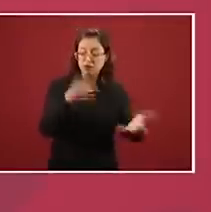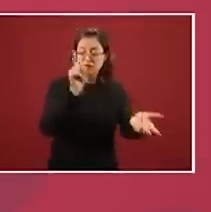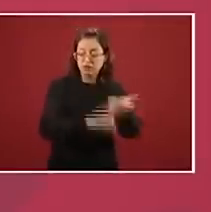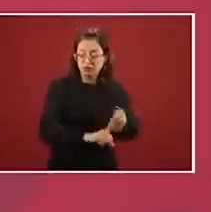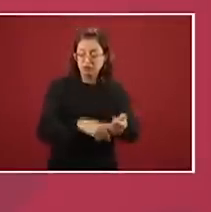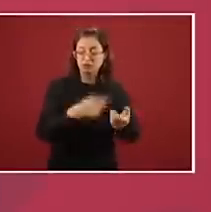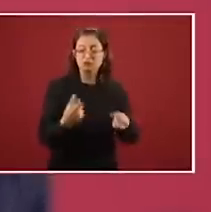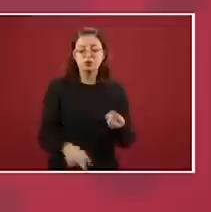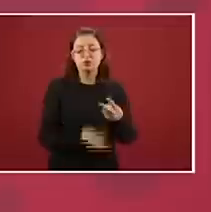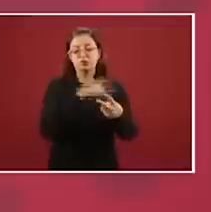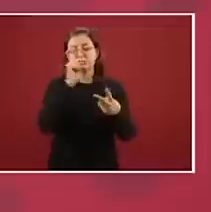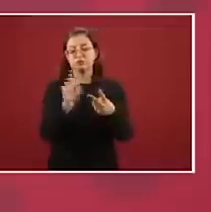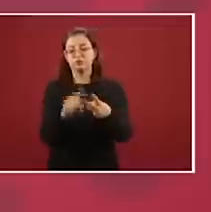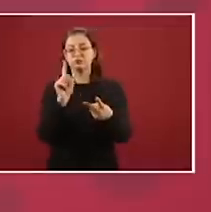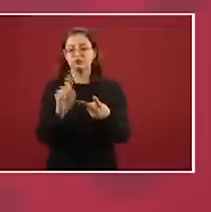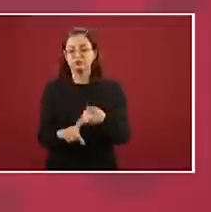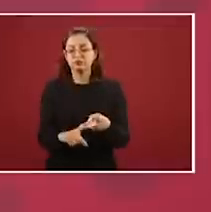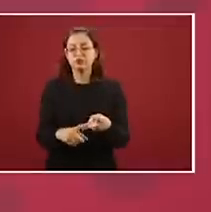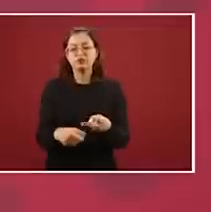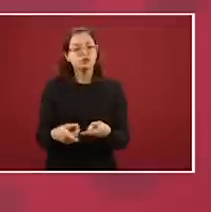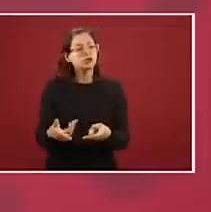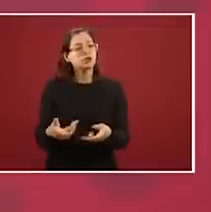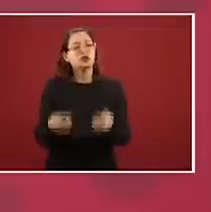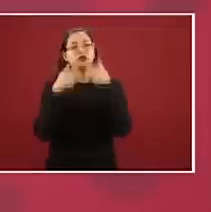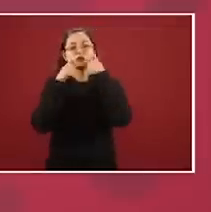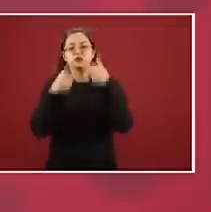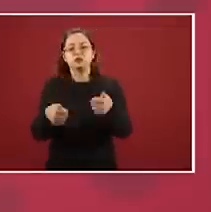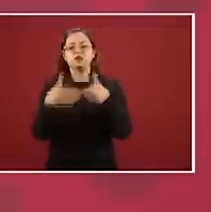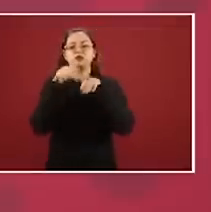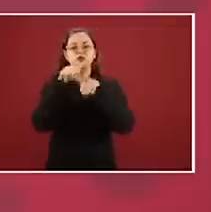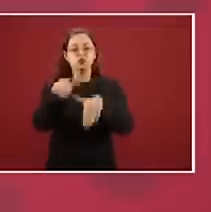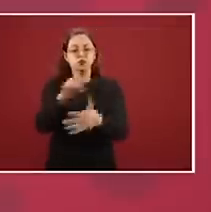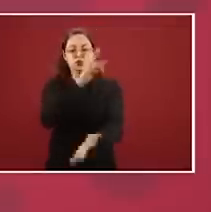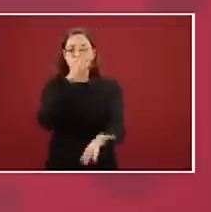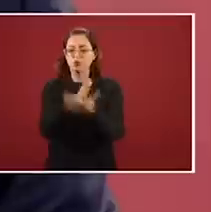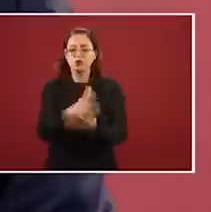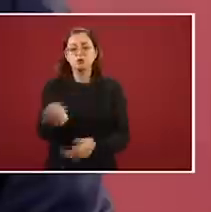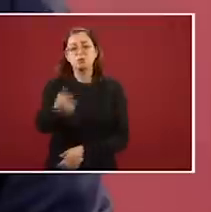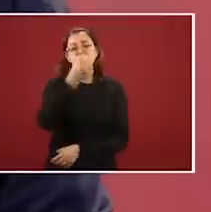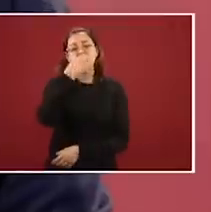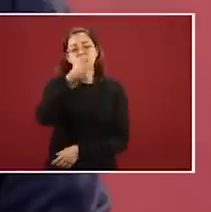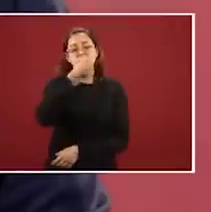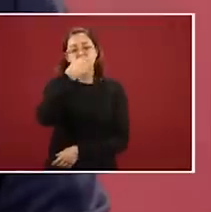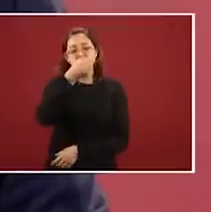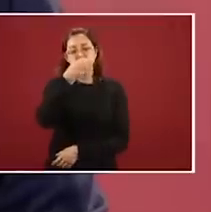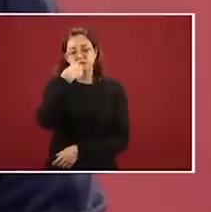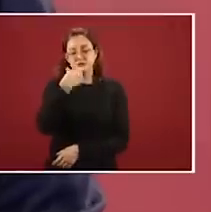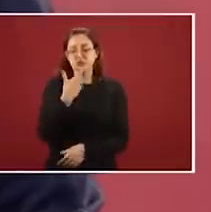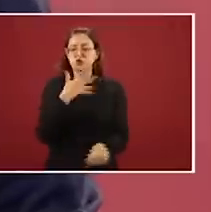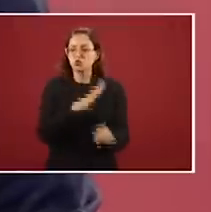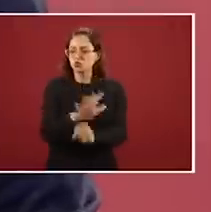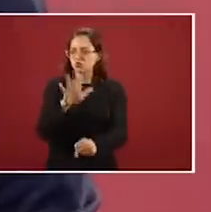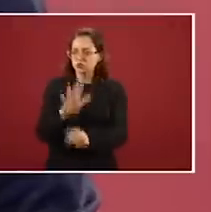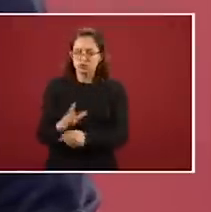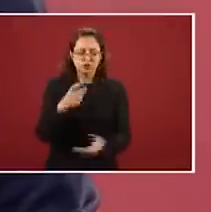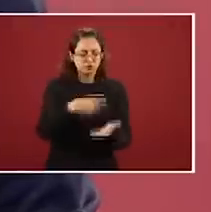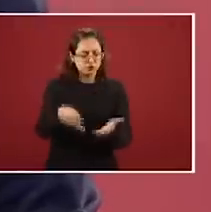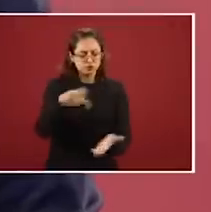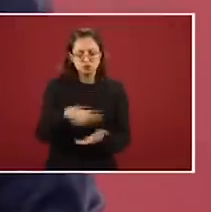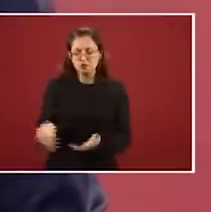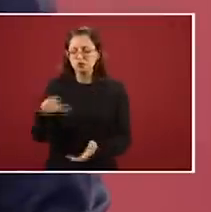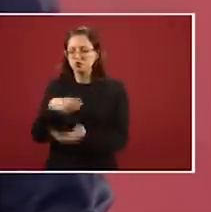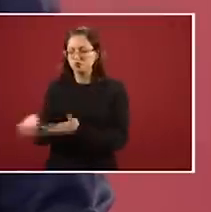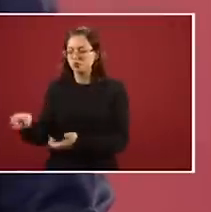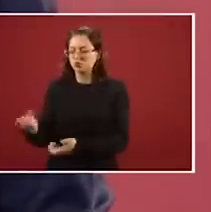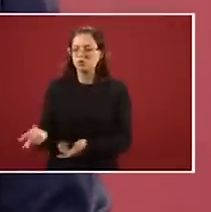2, uno encargado de medicamentos, exclusivamente para eso, que no falten los medicamentos y